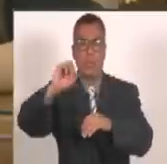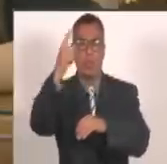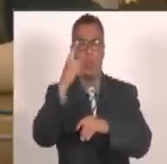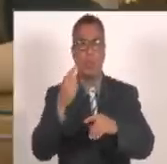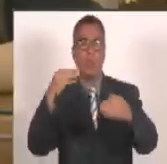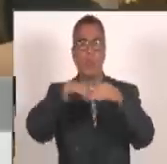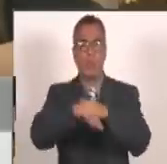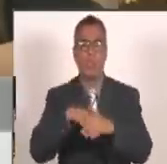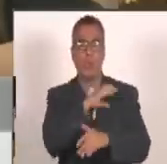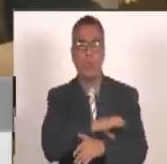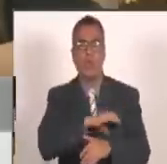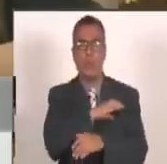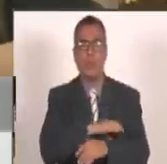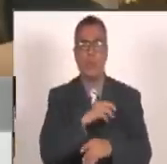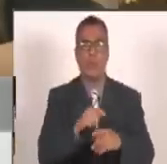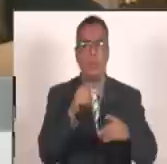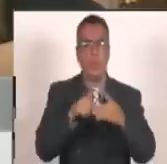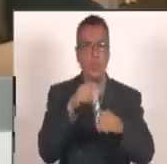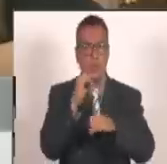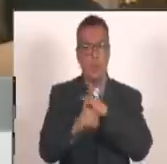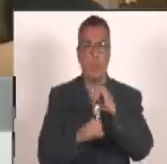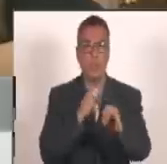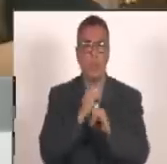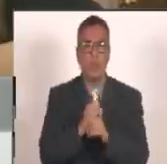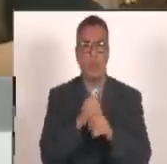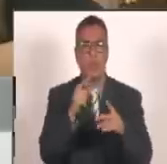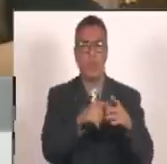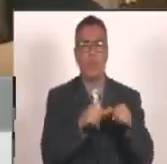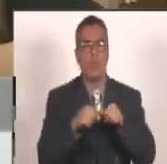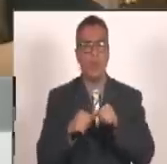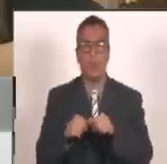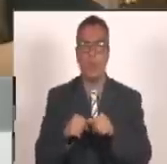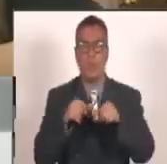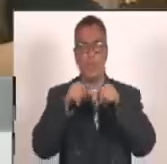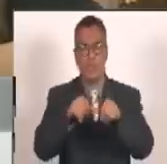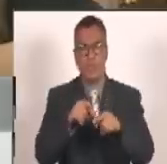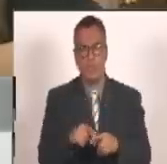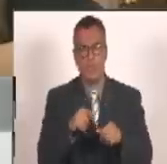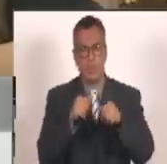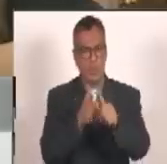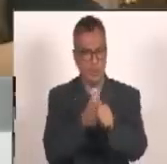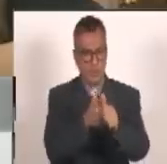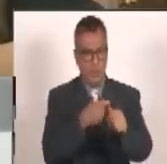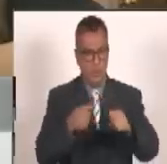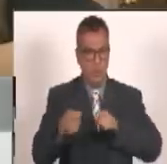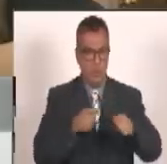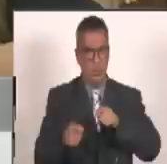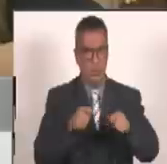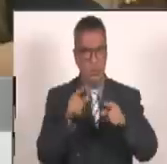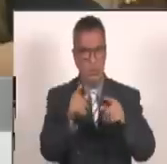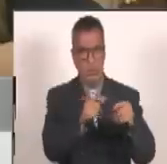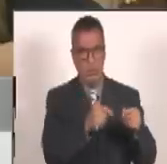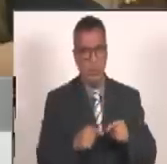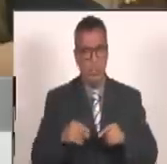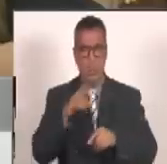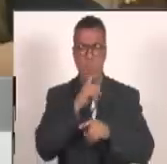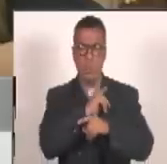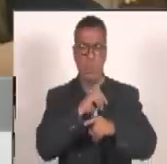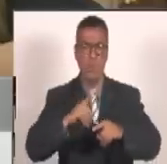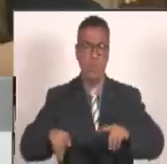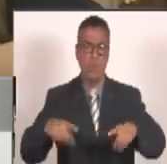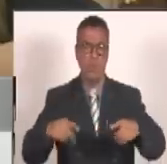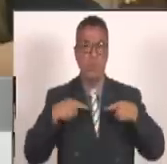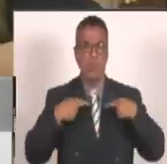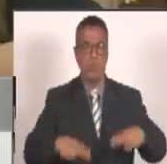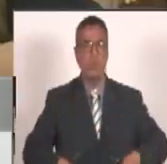que integre el Comité Interinstitucional de Coordinación Permanente para el seguimiento y control de las garantías de los derechos humanos